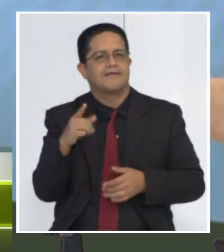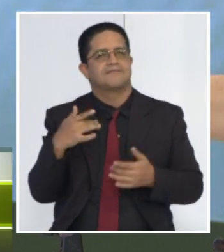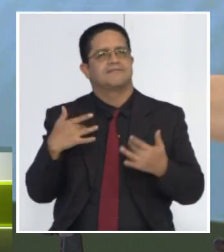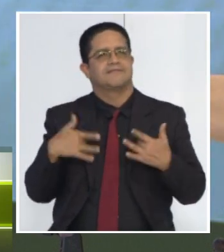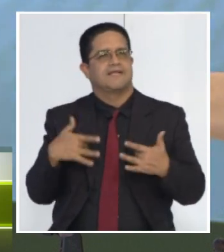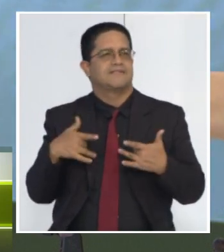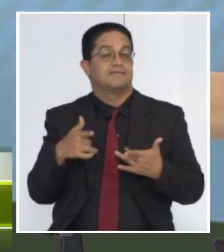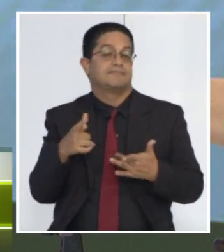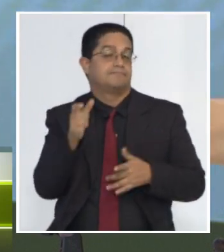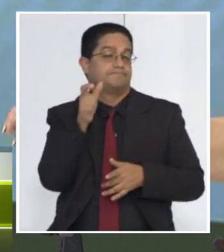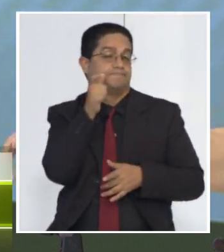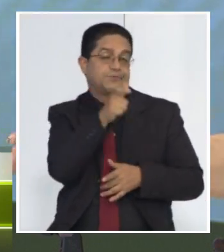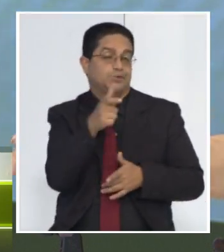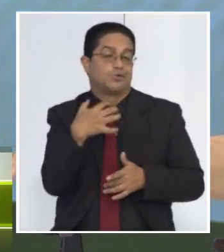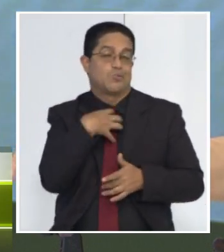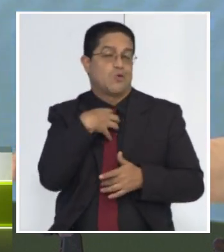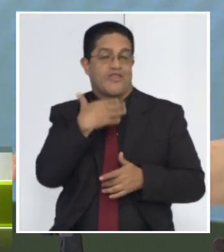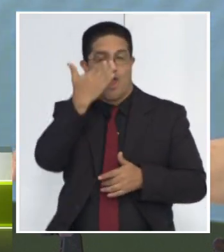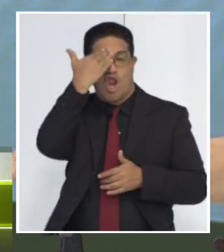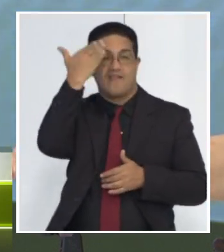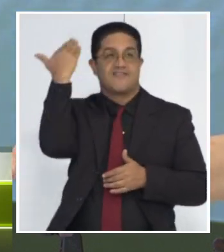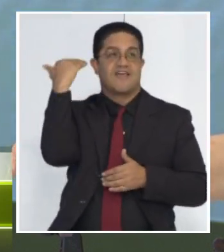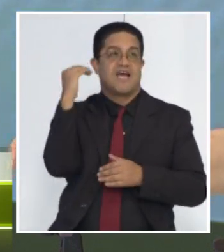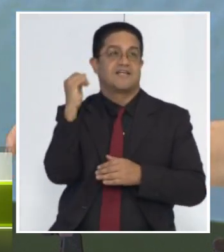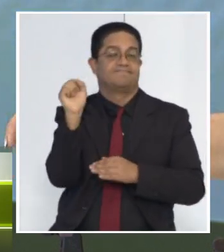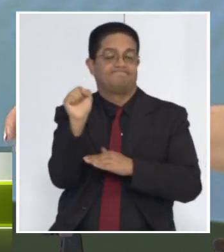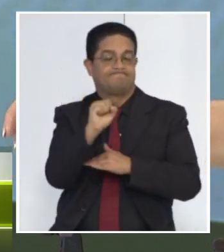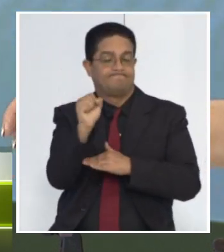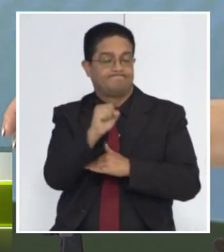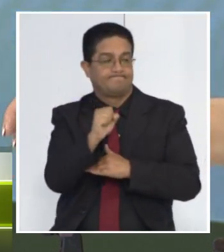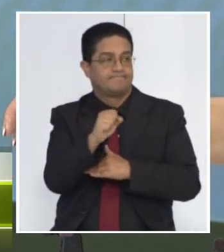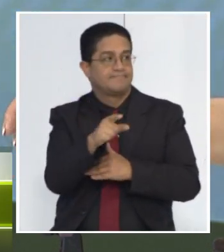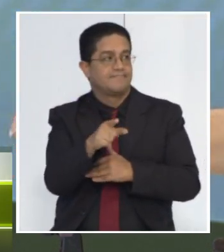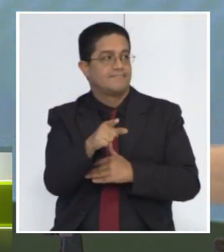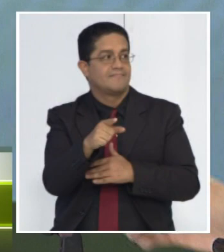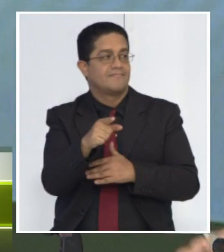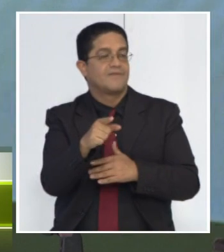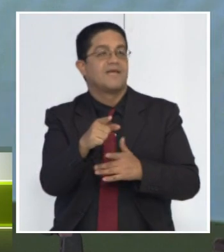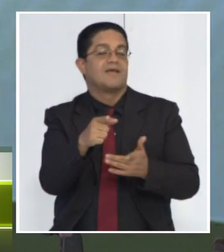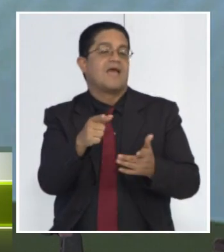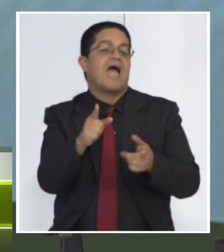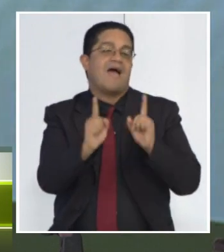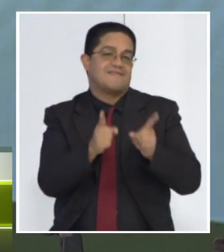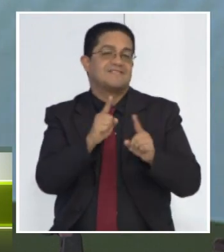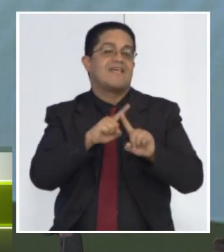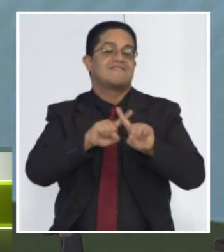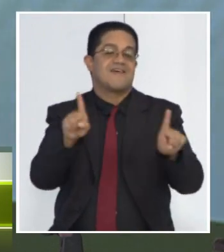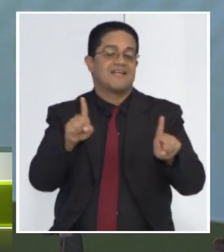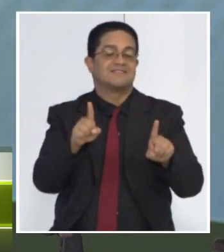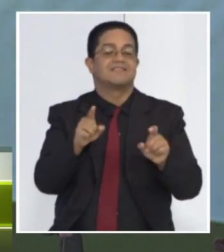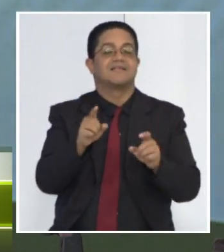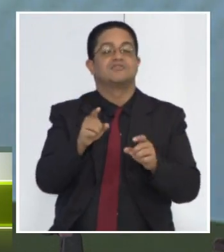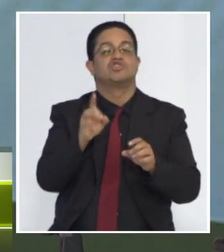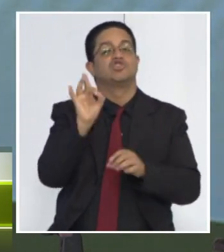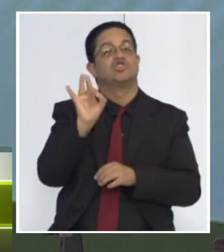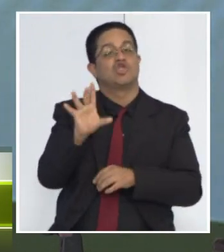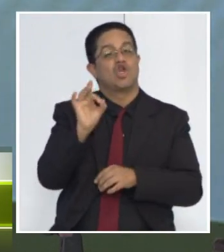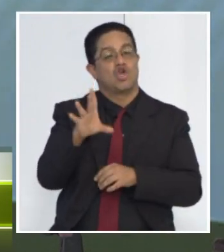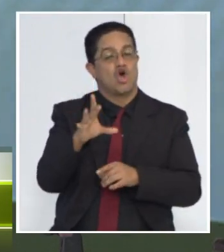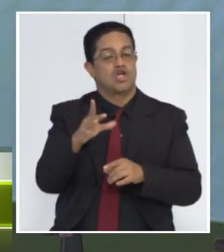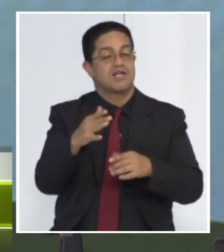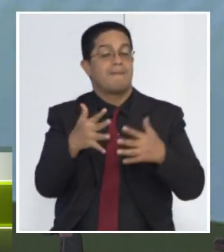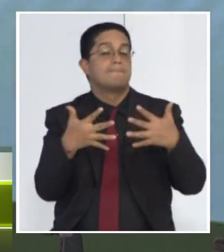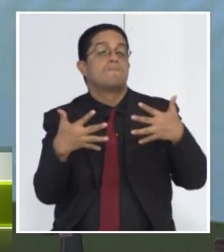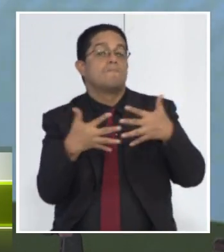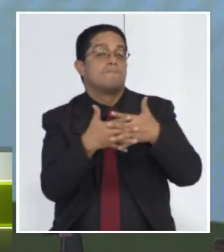podemos pasar por alto, que es la posibilidad que nos duela el muslo y nos duela la rodilla. Siempre le digo a mis alumnos del posgrado